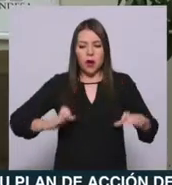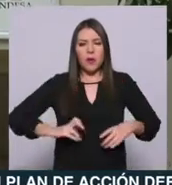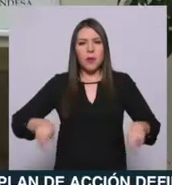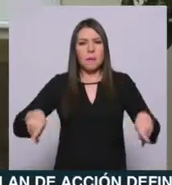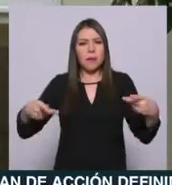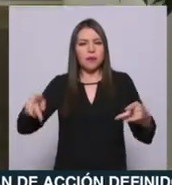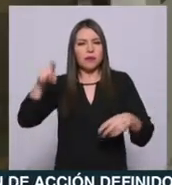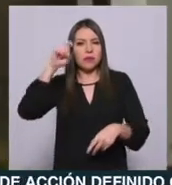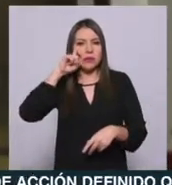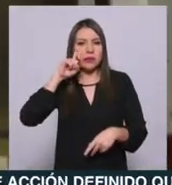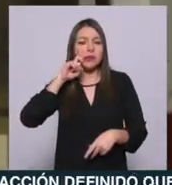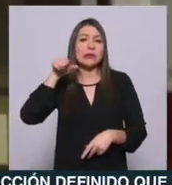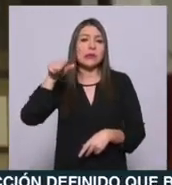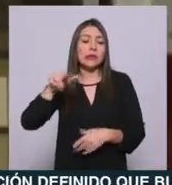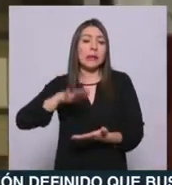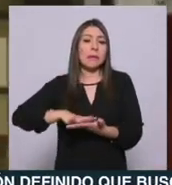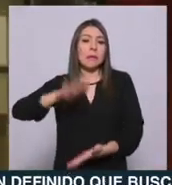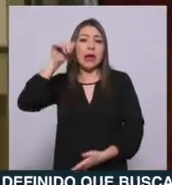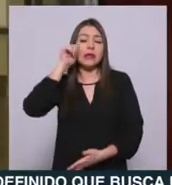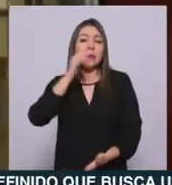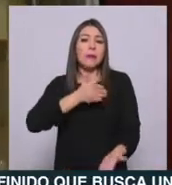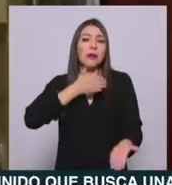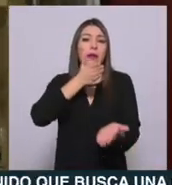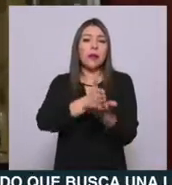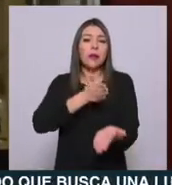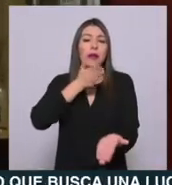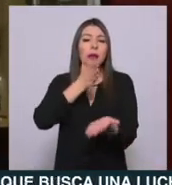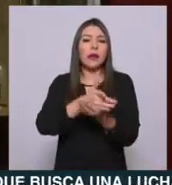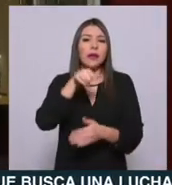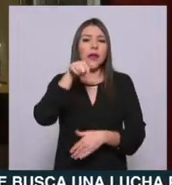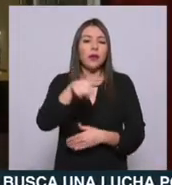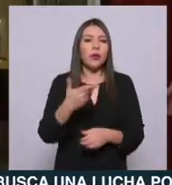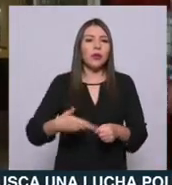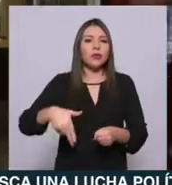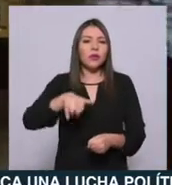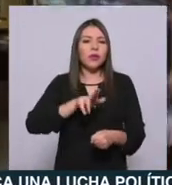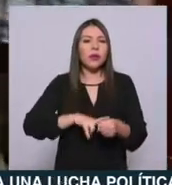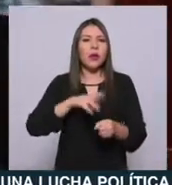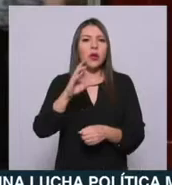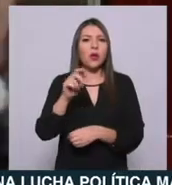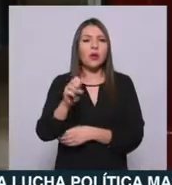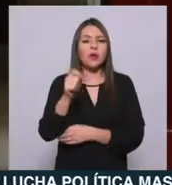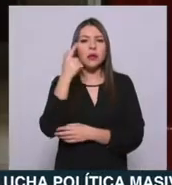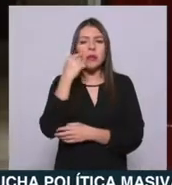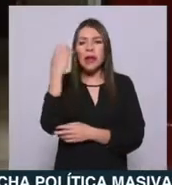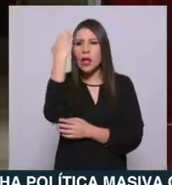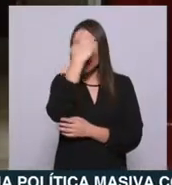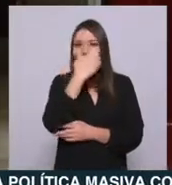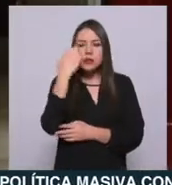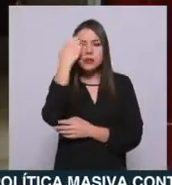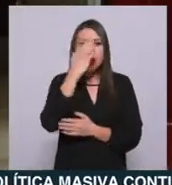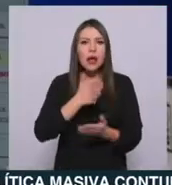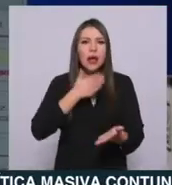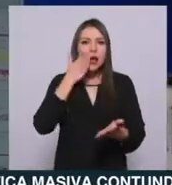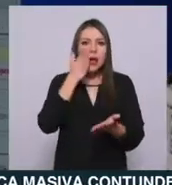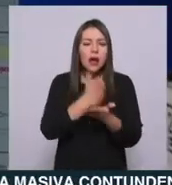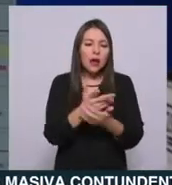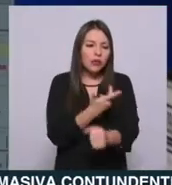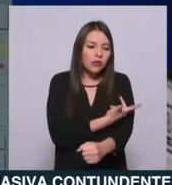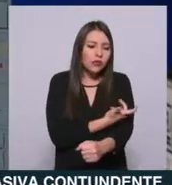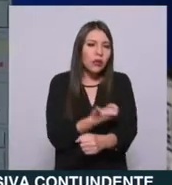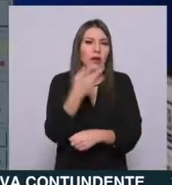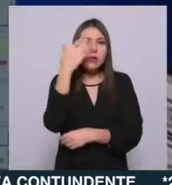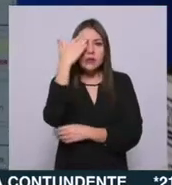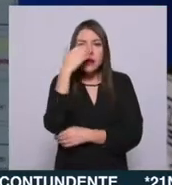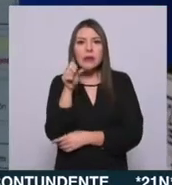acuden a la clínica especializada Condesa a realizarse exámenes clínicos para descartar que hayan adquirido el VIH. Ellos